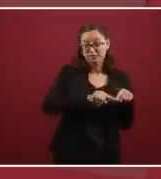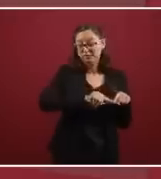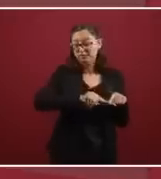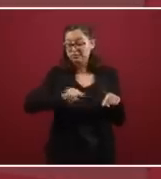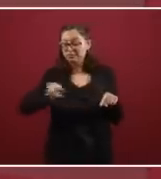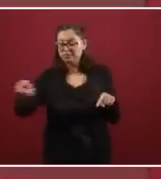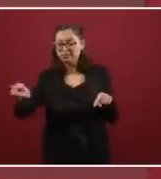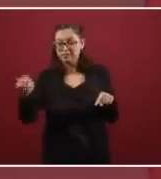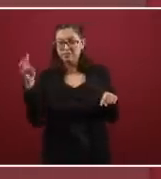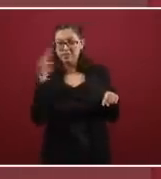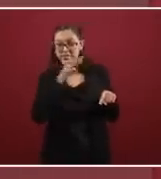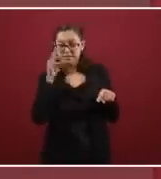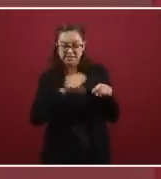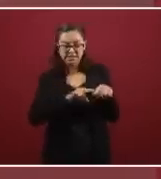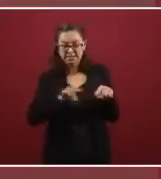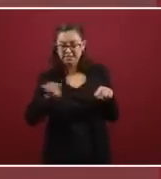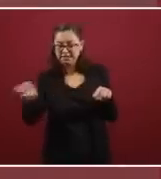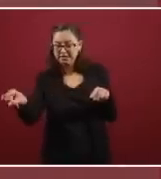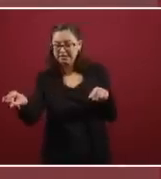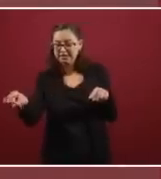Mazatlán,